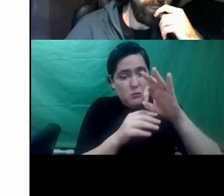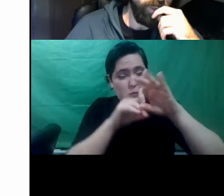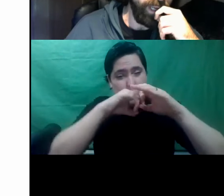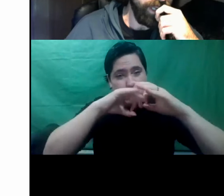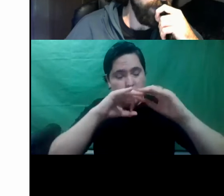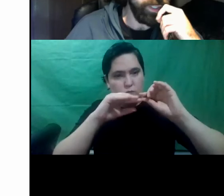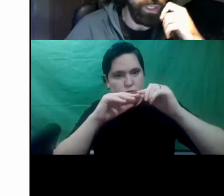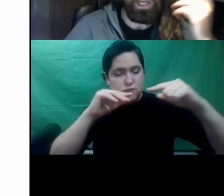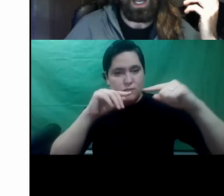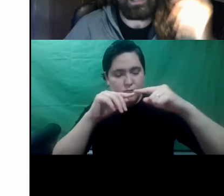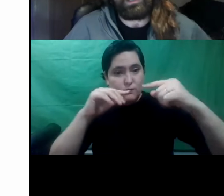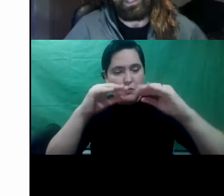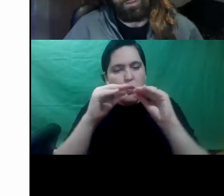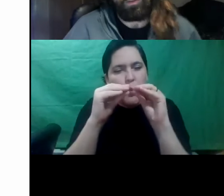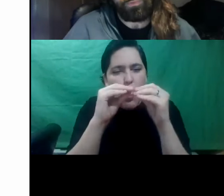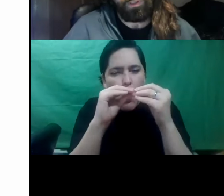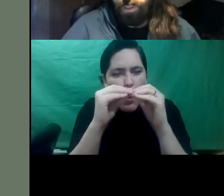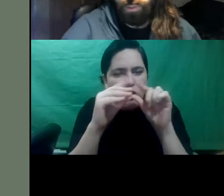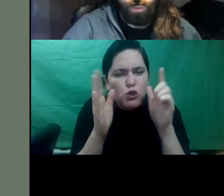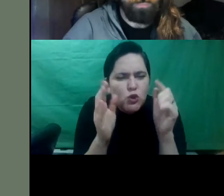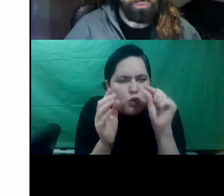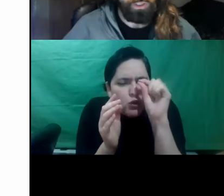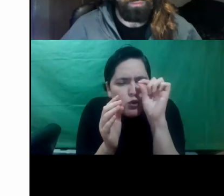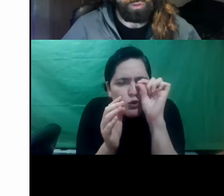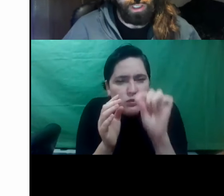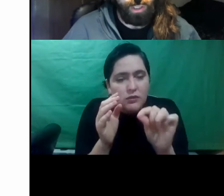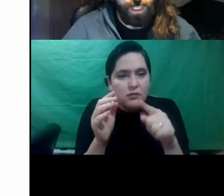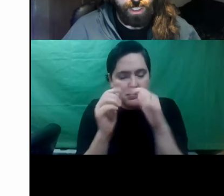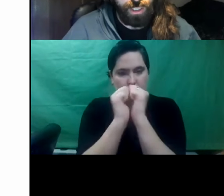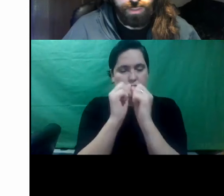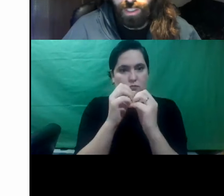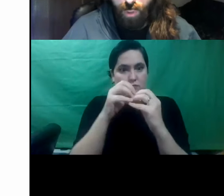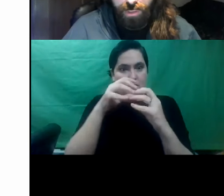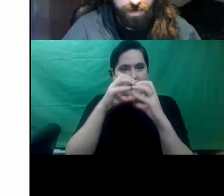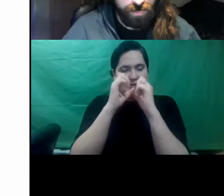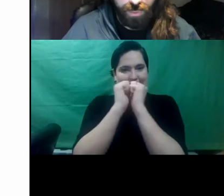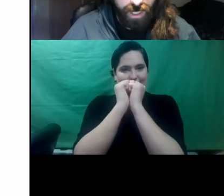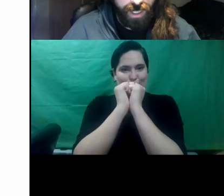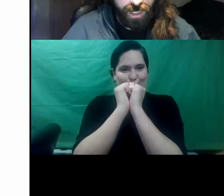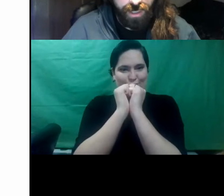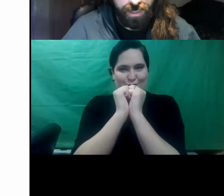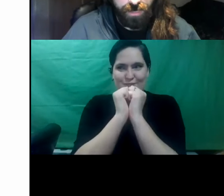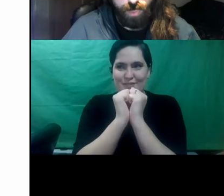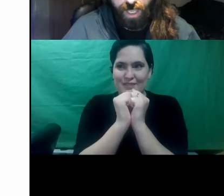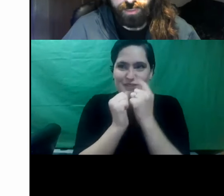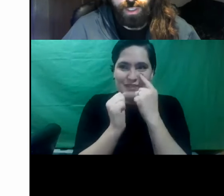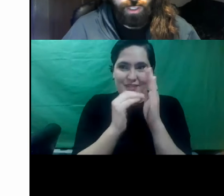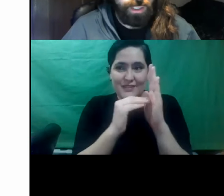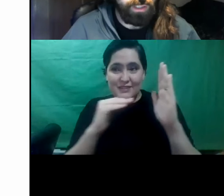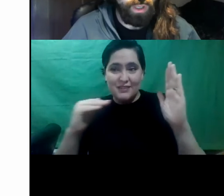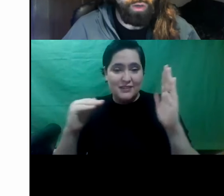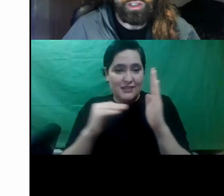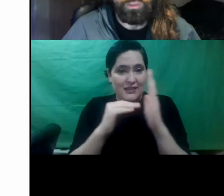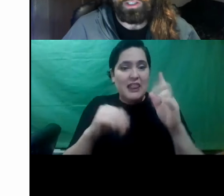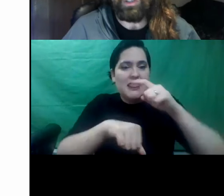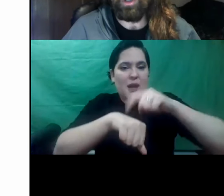digamos, fracciones muy pequeñas espaciales, hasta el cerebro, perdón, y por otro lado en el eje X tenemos el tiempo, las escalas temporales. Y